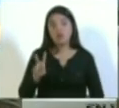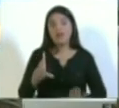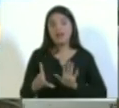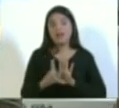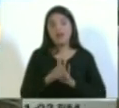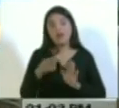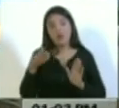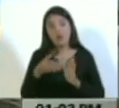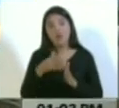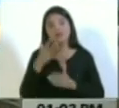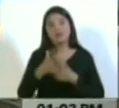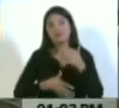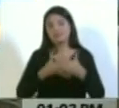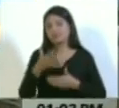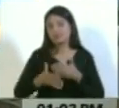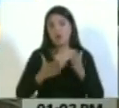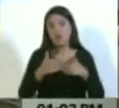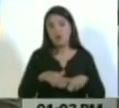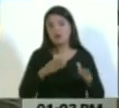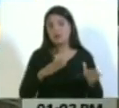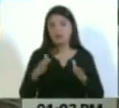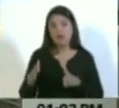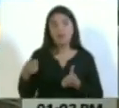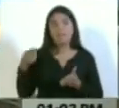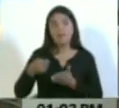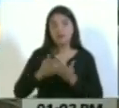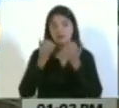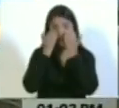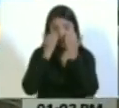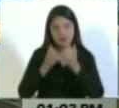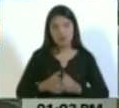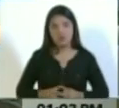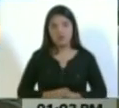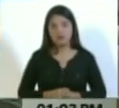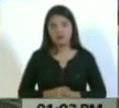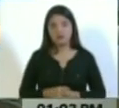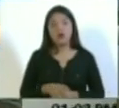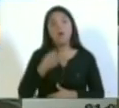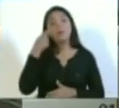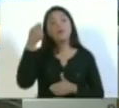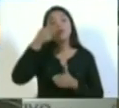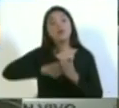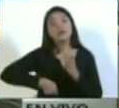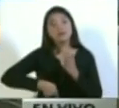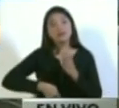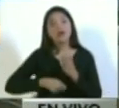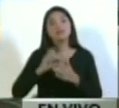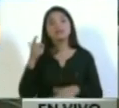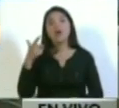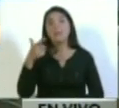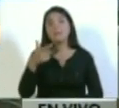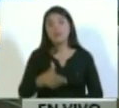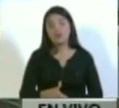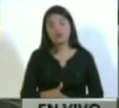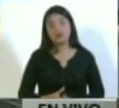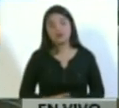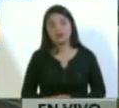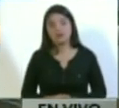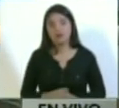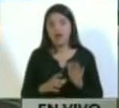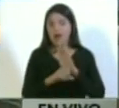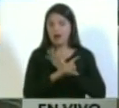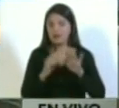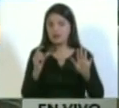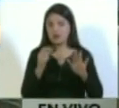Ley contra la Delincuencia Organizada y Financiamiento al Terrorismo, de la prohibición de transporte de capitales,